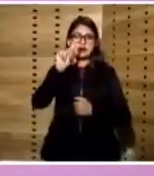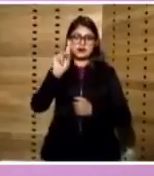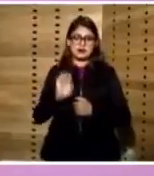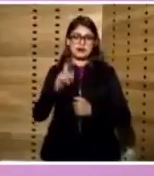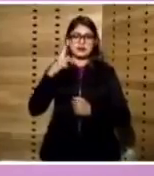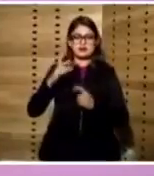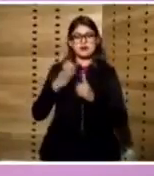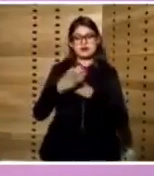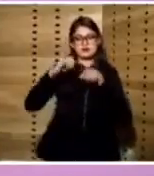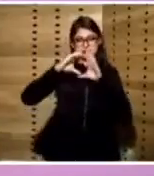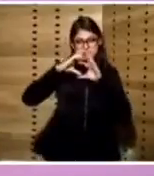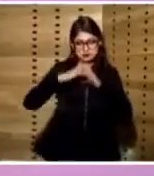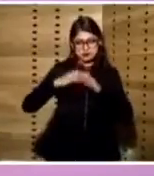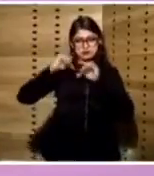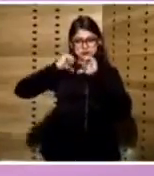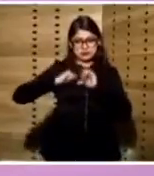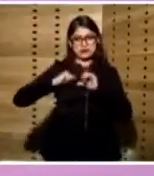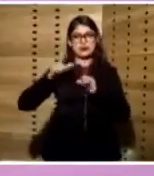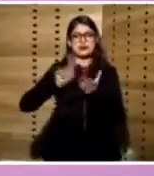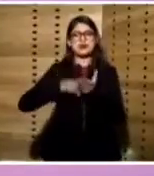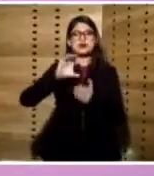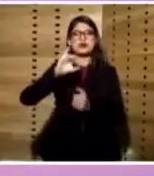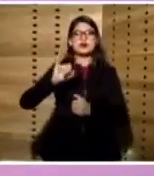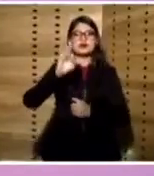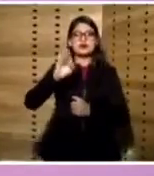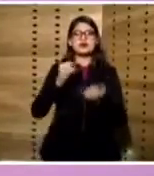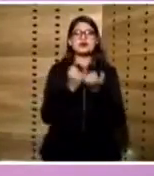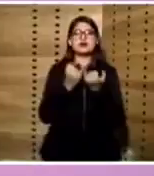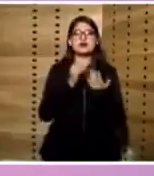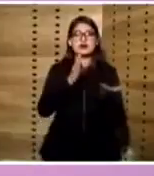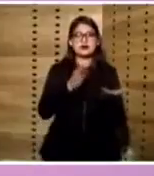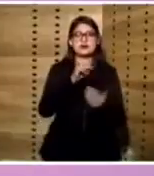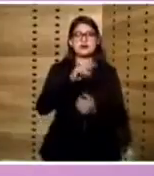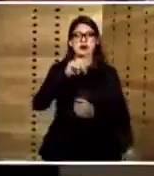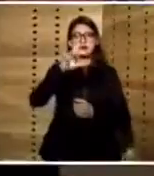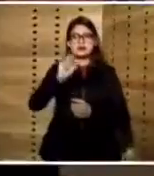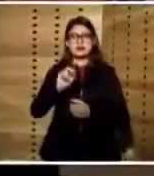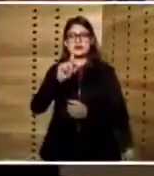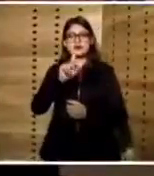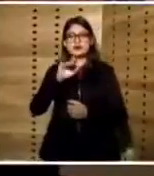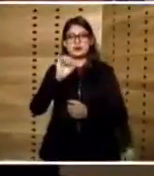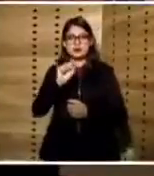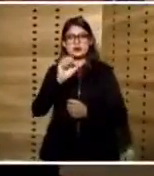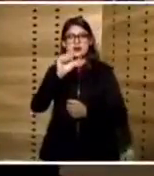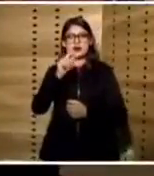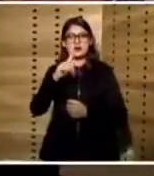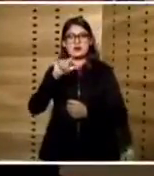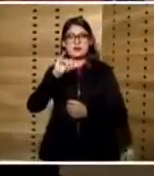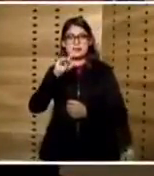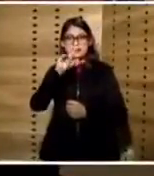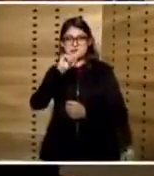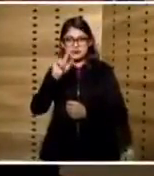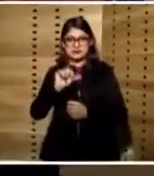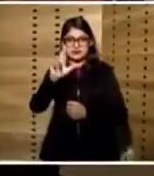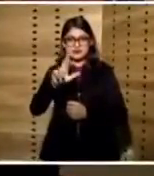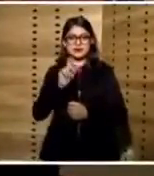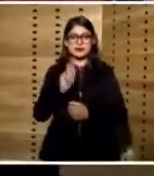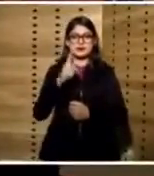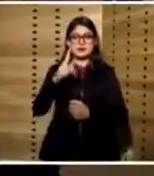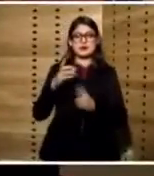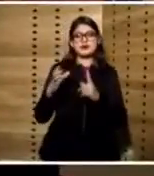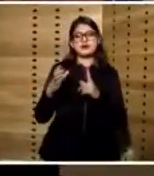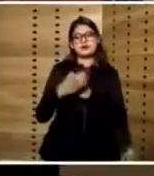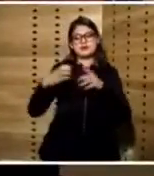Judicatura Federal. Maestro Carlos Antonio Alpizar Salazar, secretario general de la Presidencia del Consejo